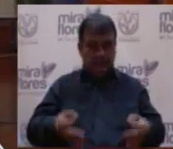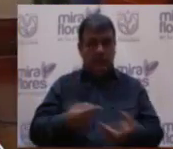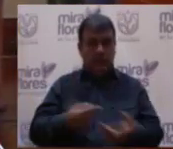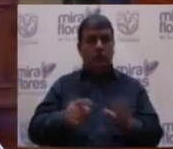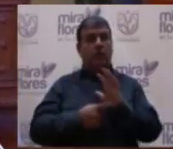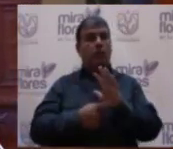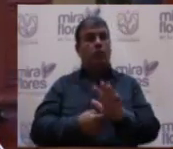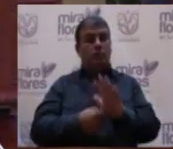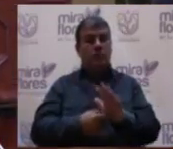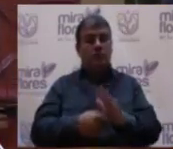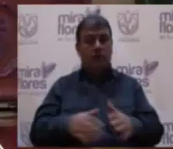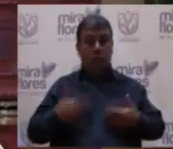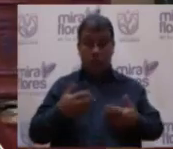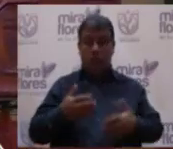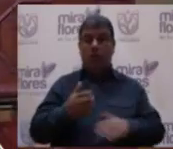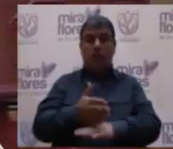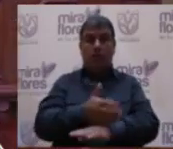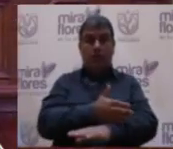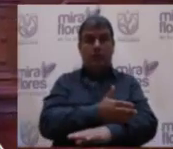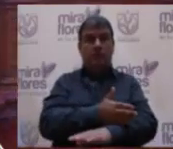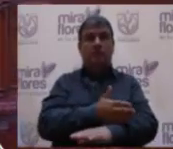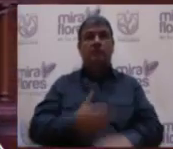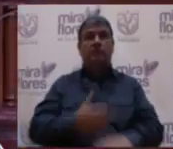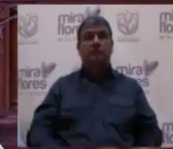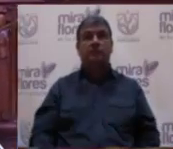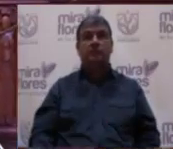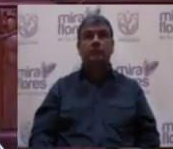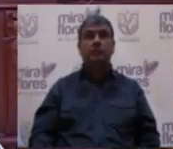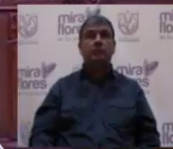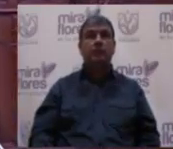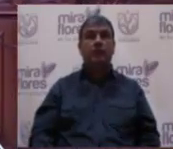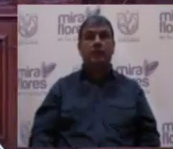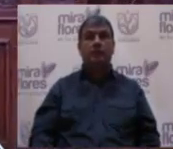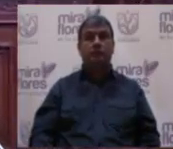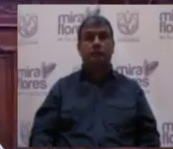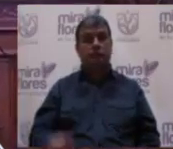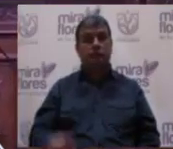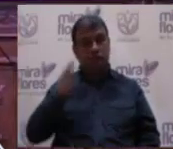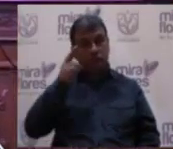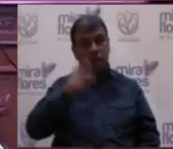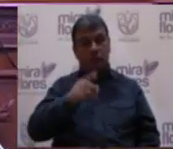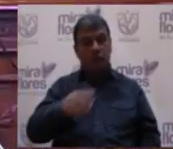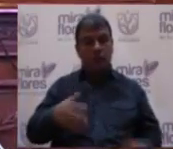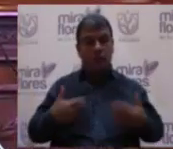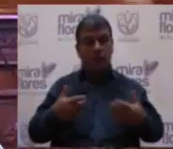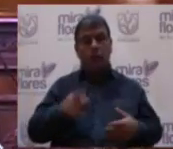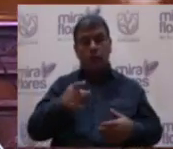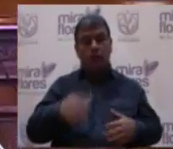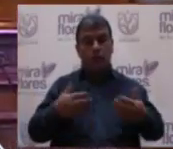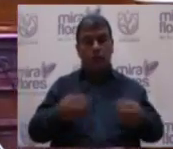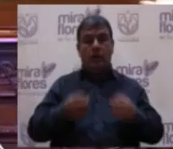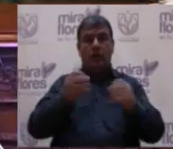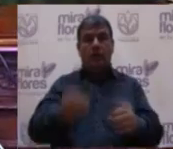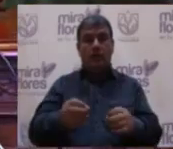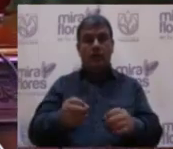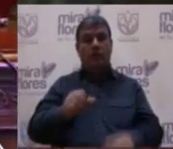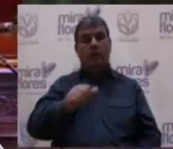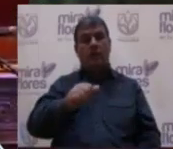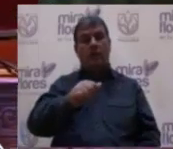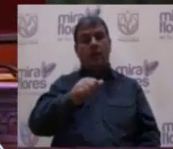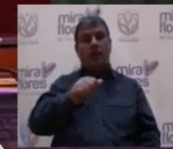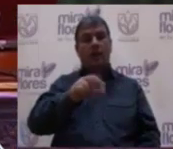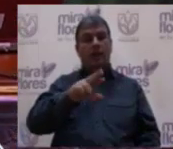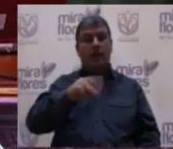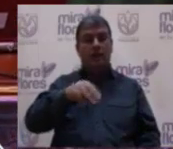que puede mejorarse, ¿no? En ese sentido, me gustaría que usted pueda proporcionarle al señor Armando